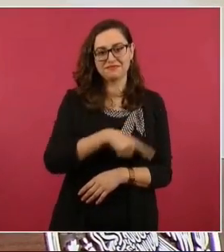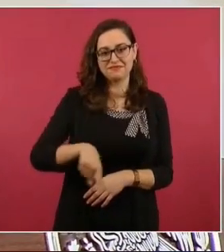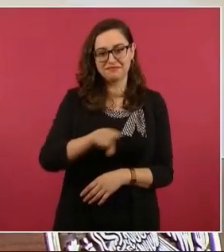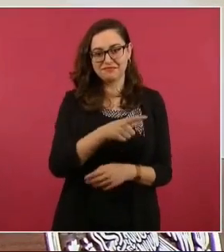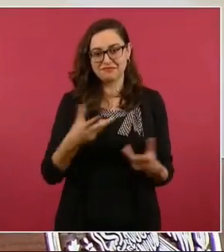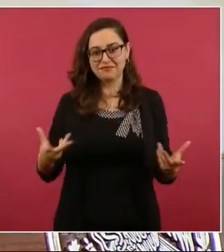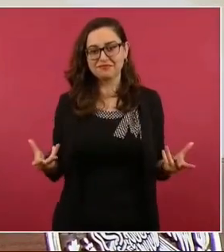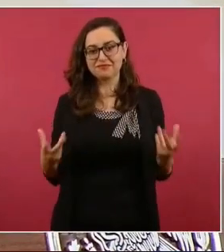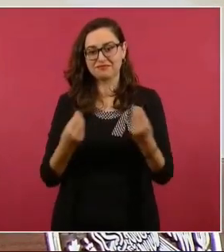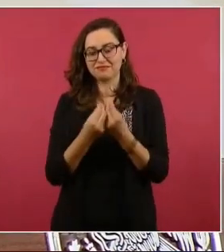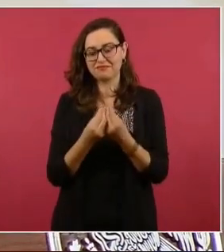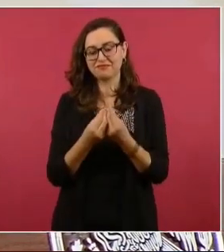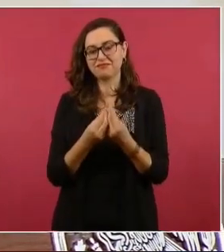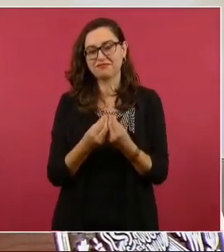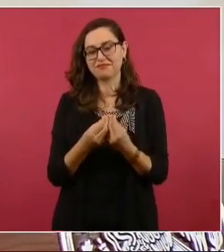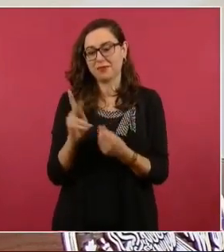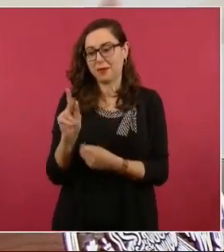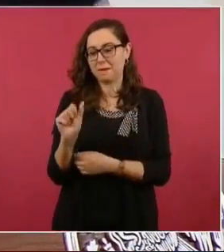O sea,